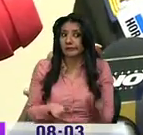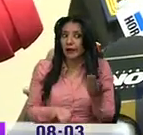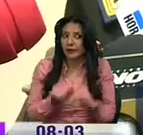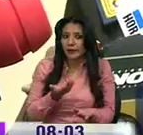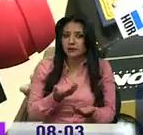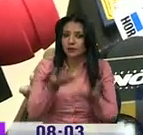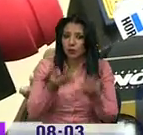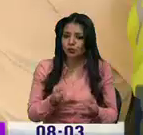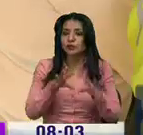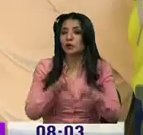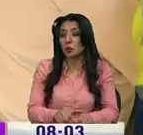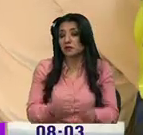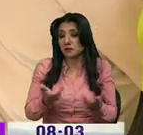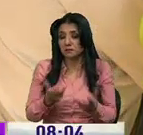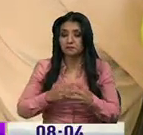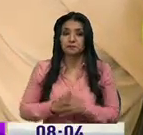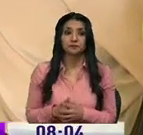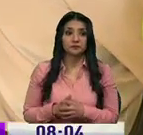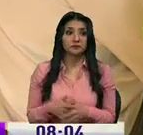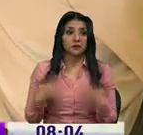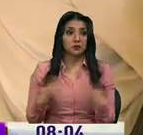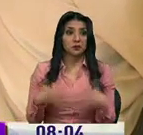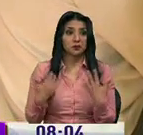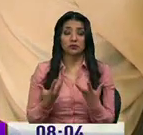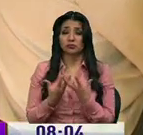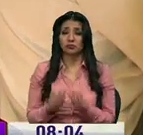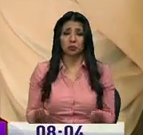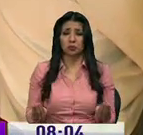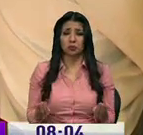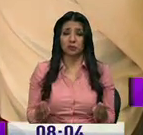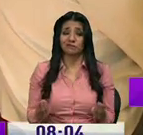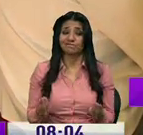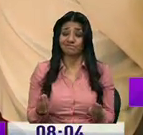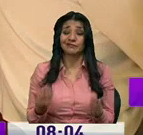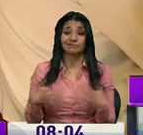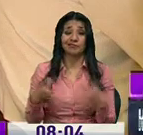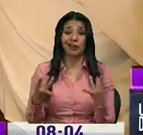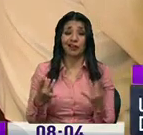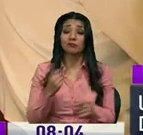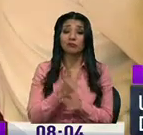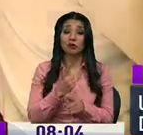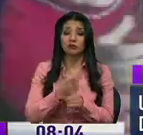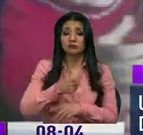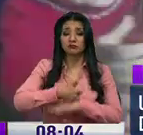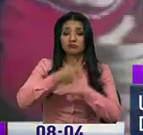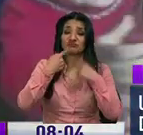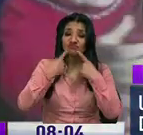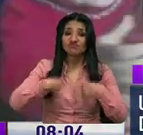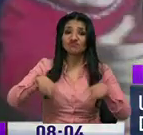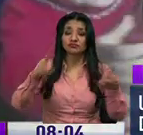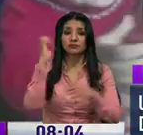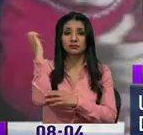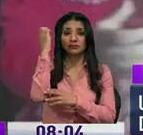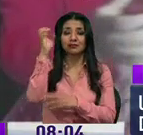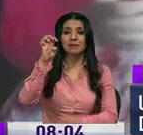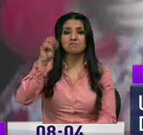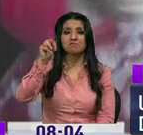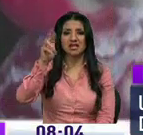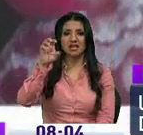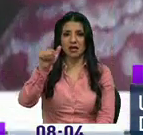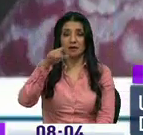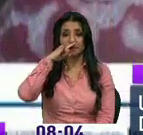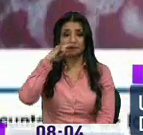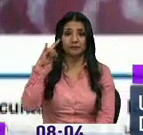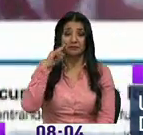si fuera ese el delito. La gravedad de la desaparición obligó a las autoridades a emitir la alerta Emilia, un protocolo de búsqueda para menores